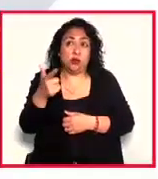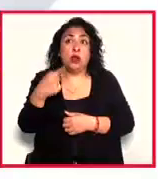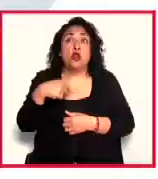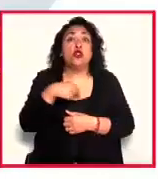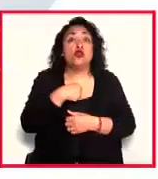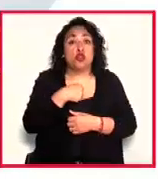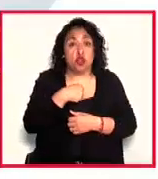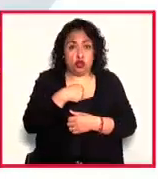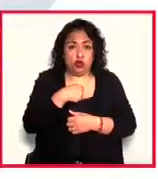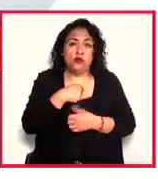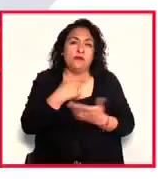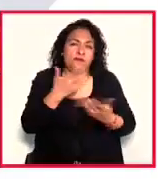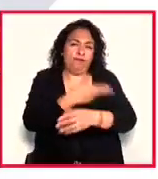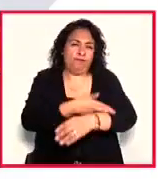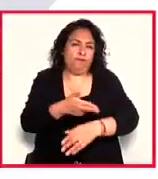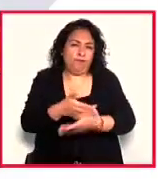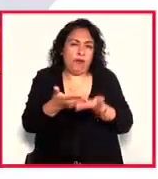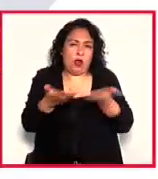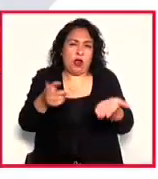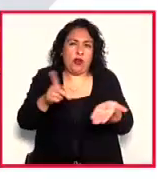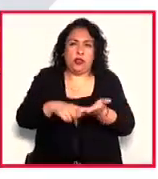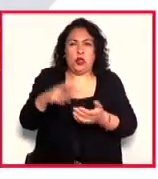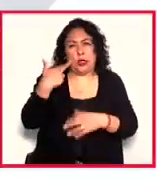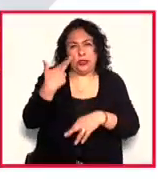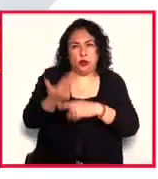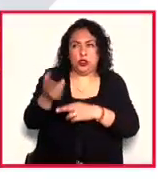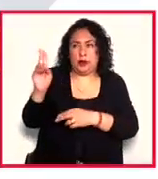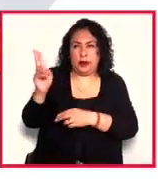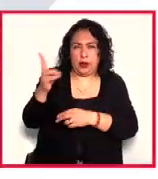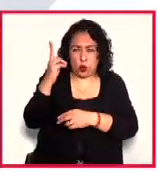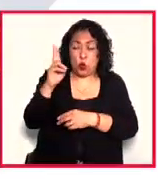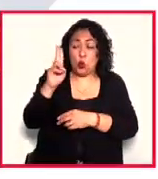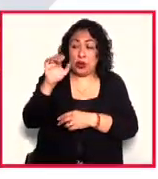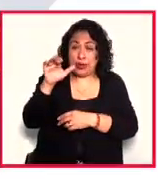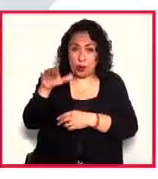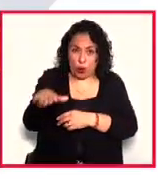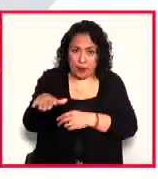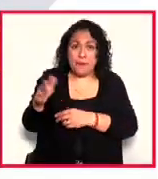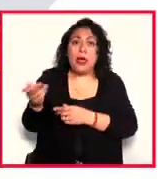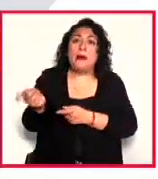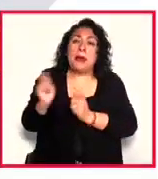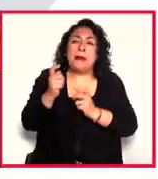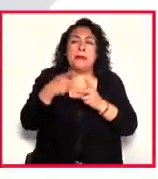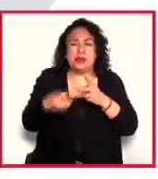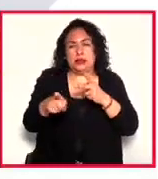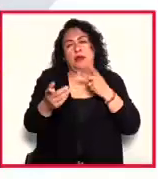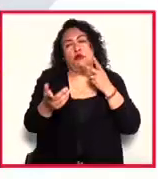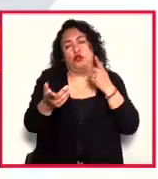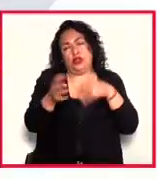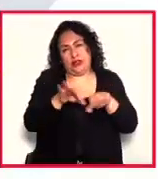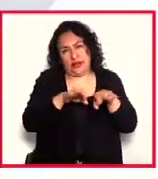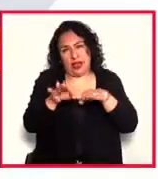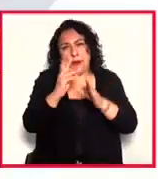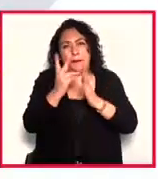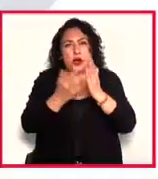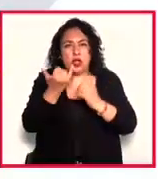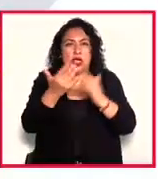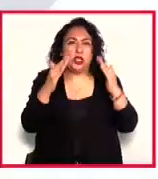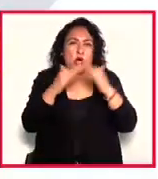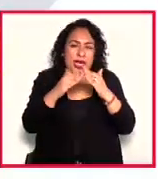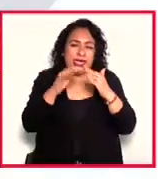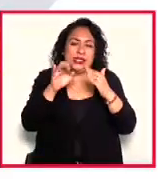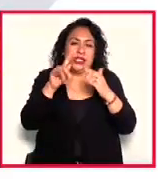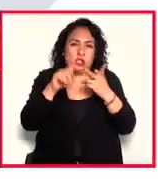sea, la gestión actual de la universidad la recibe, empezamos a trabajar en el proyecto Casa Estudio Leonora Carrington, y efectivamente la